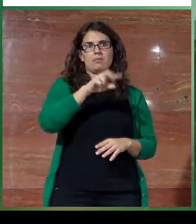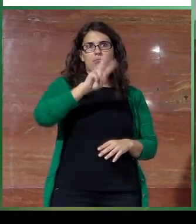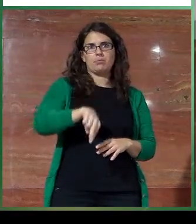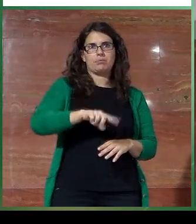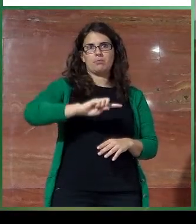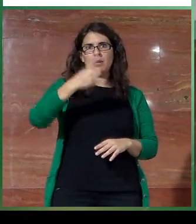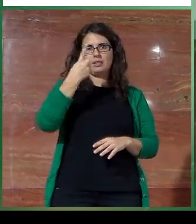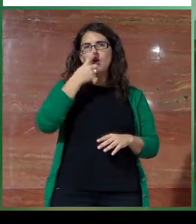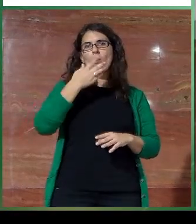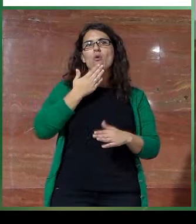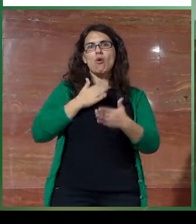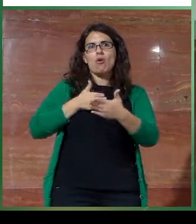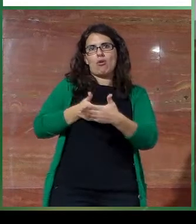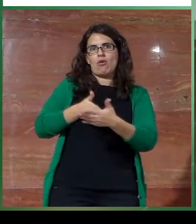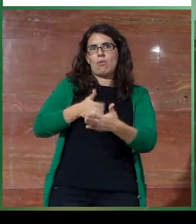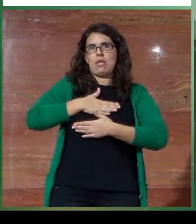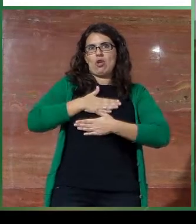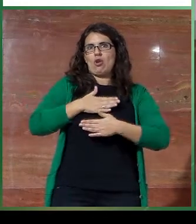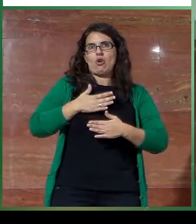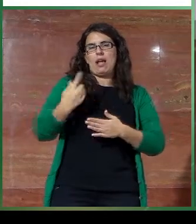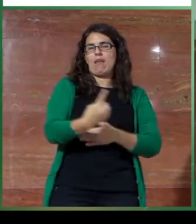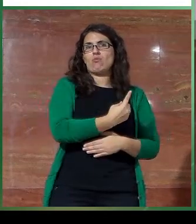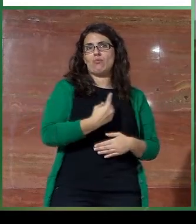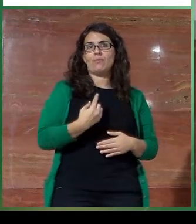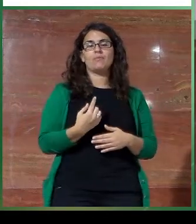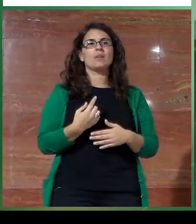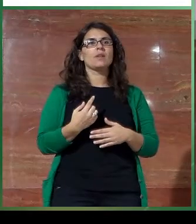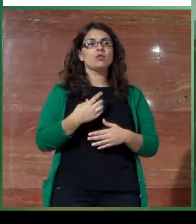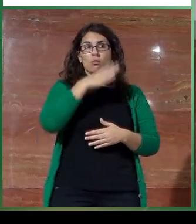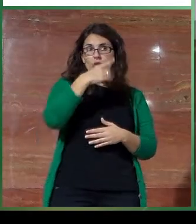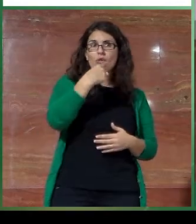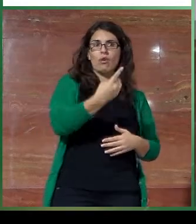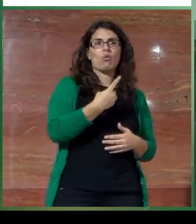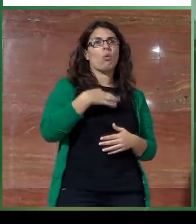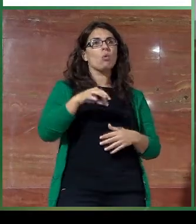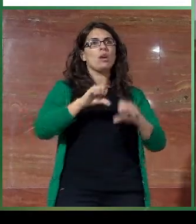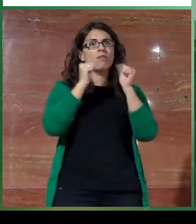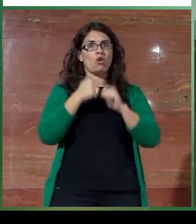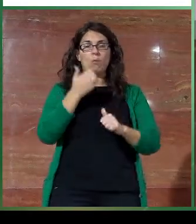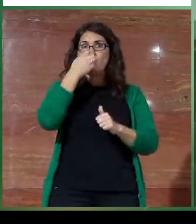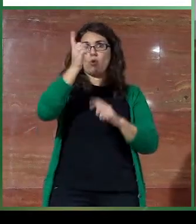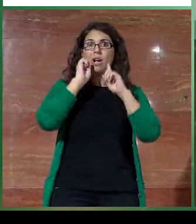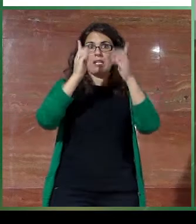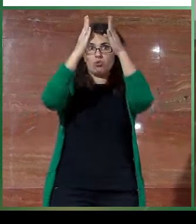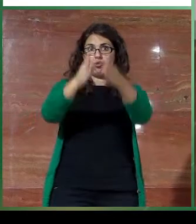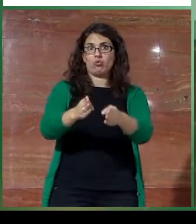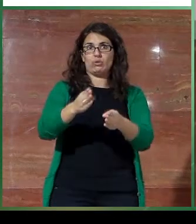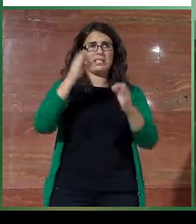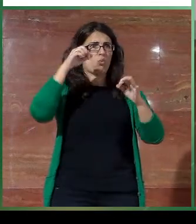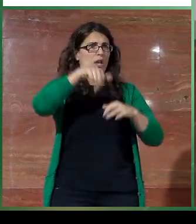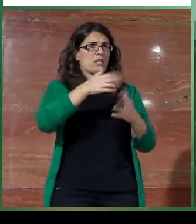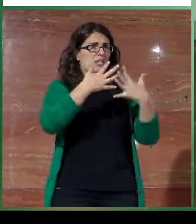entrada. Yo por eso siempre digo, la única manera que me parece que casos como el tuyo, que aquí habrá